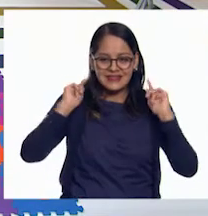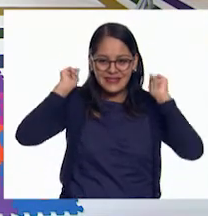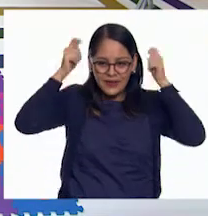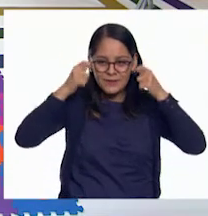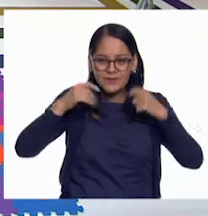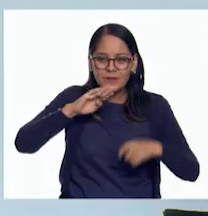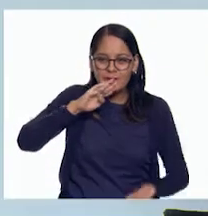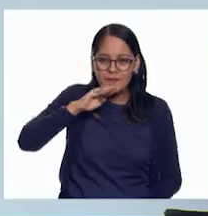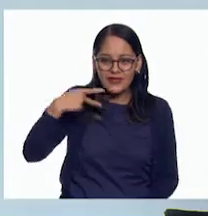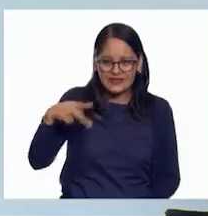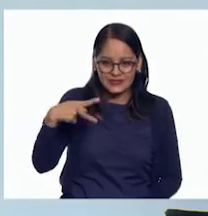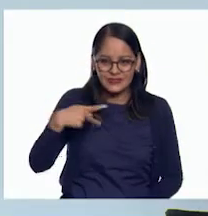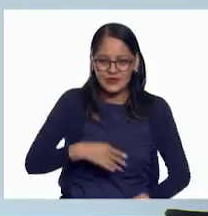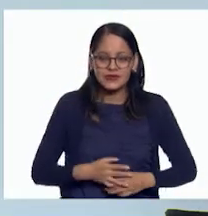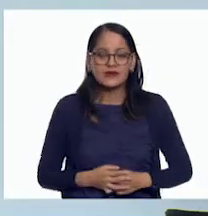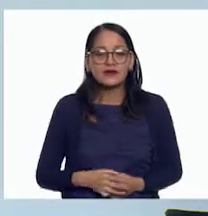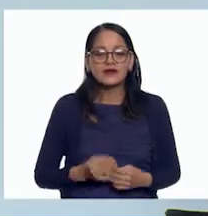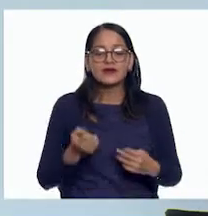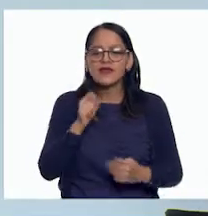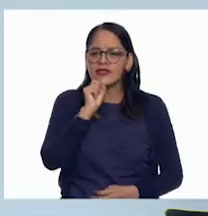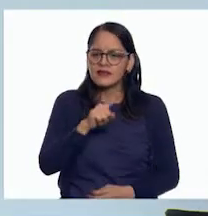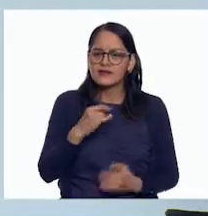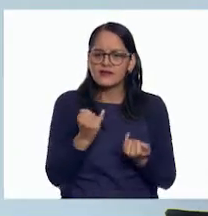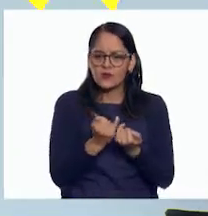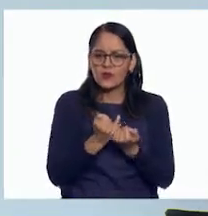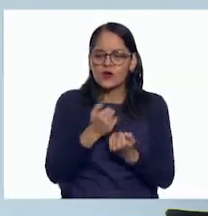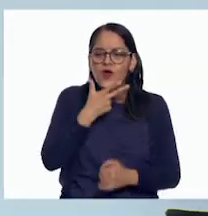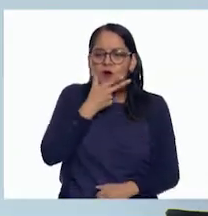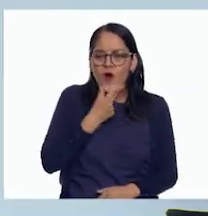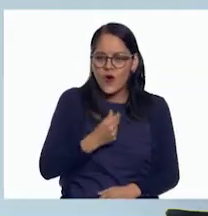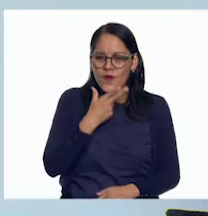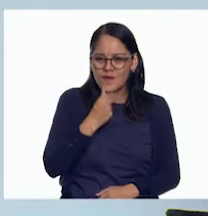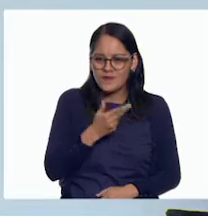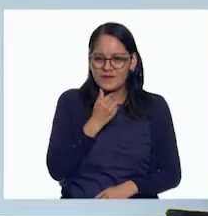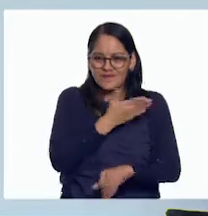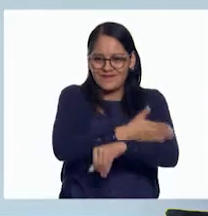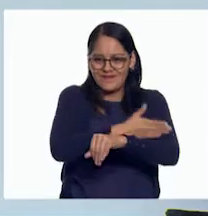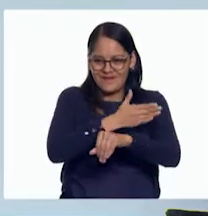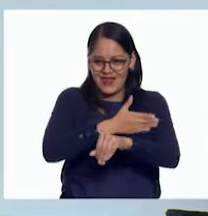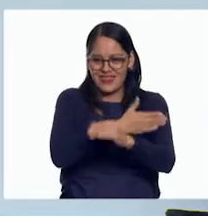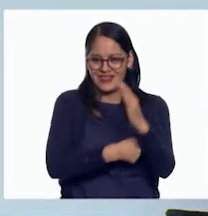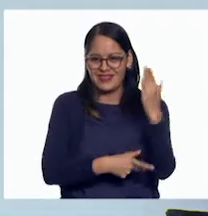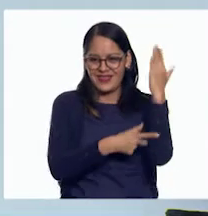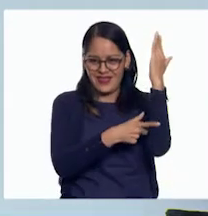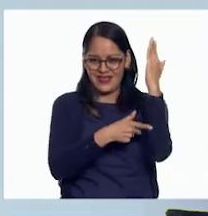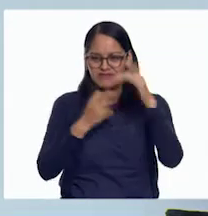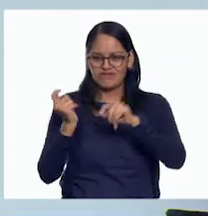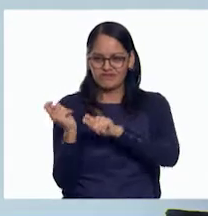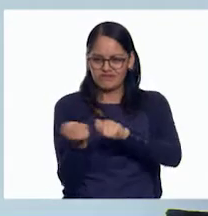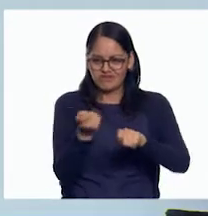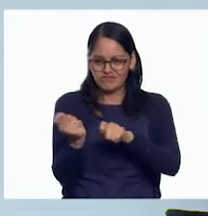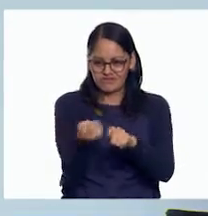ajá, mamá Y me parece que está un leñador. y el leñador. Ahora sí.